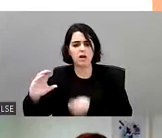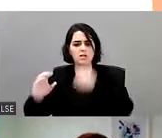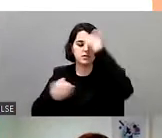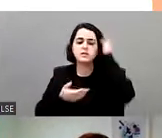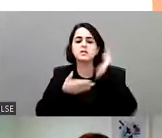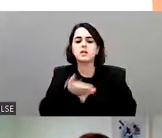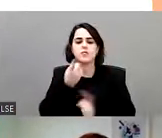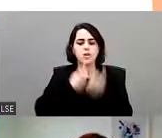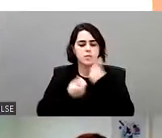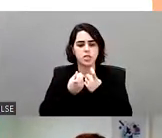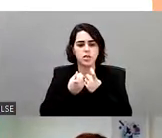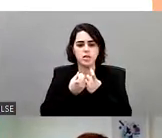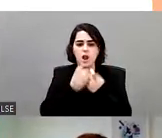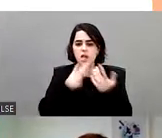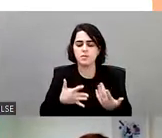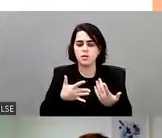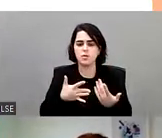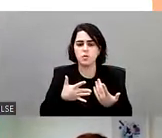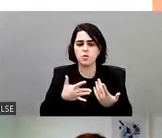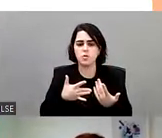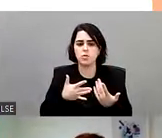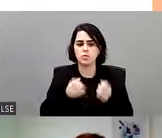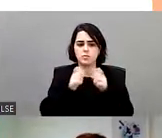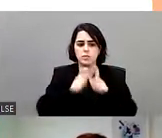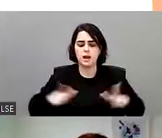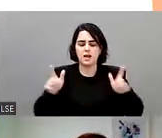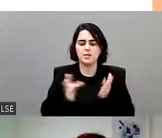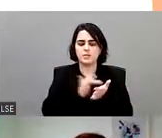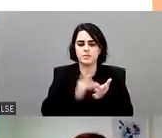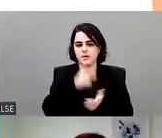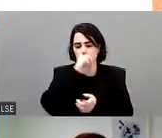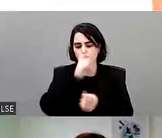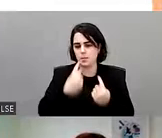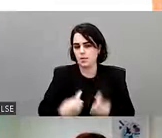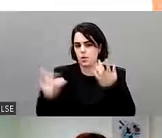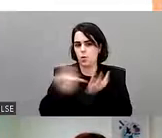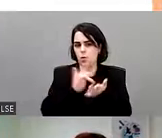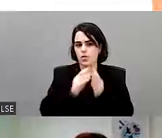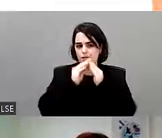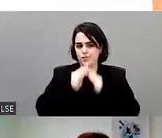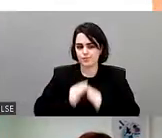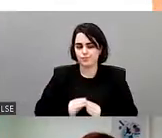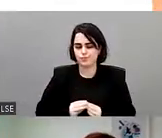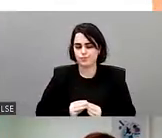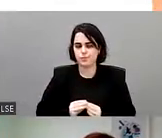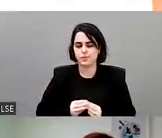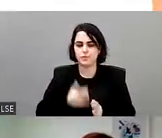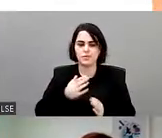información. Ahora mismo que se está poniendo la diapositiva me estoy acordando, este es el primer cuaderno que le hicieron a